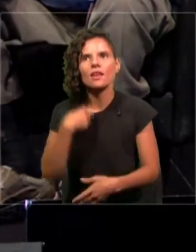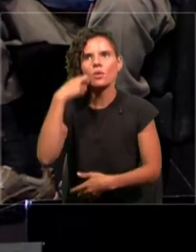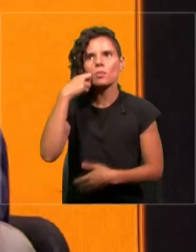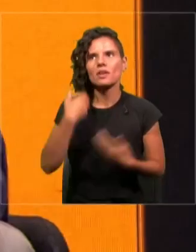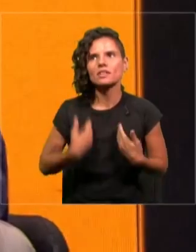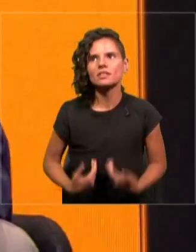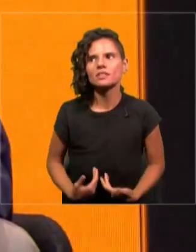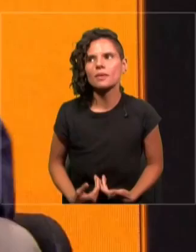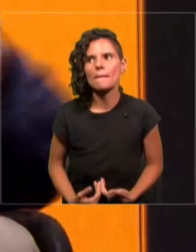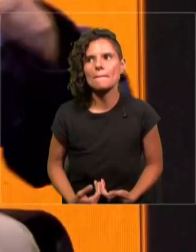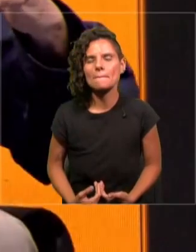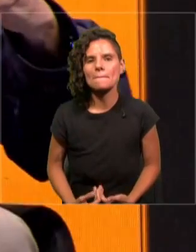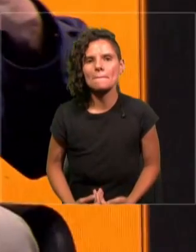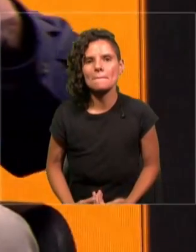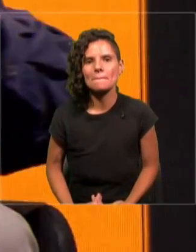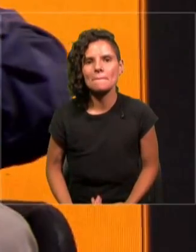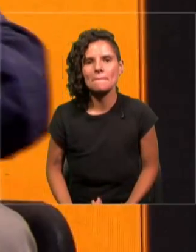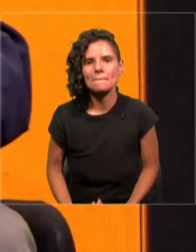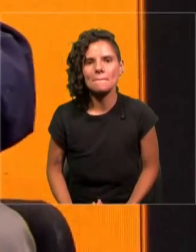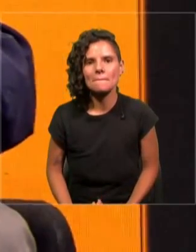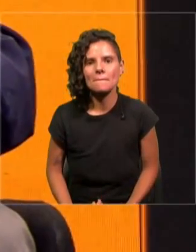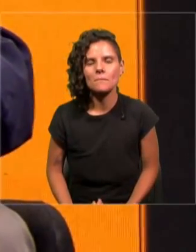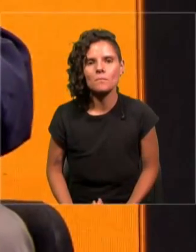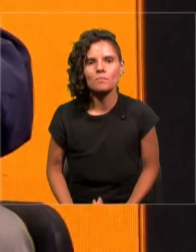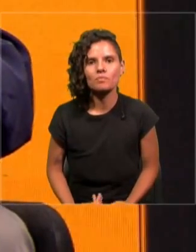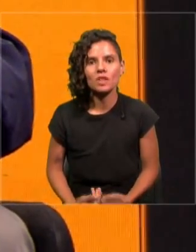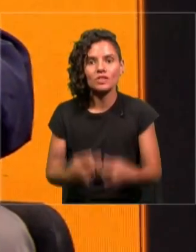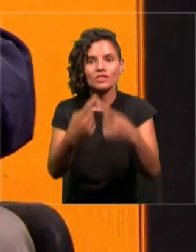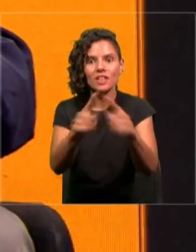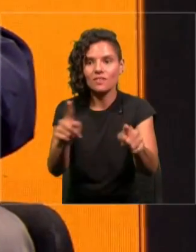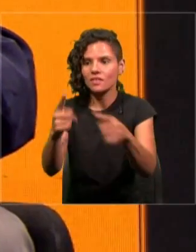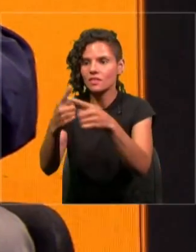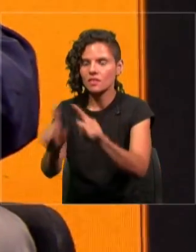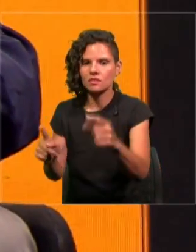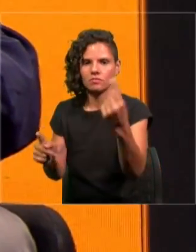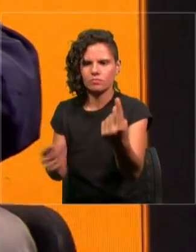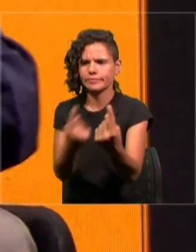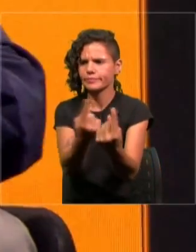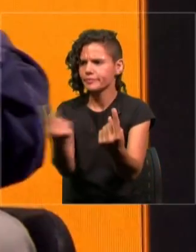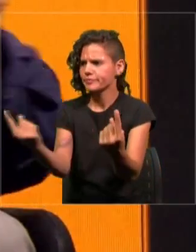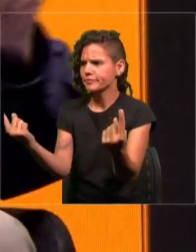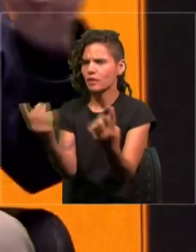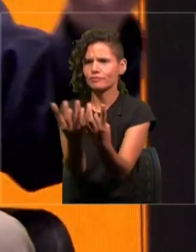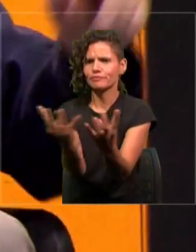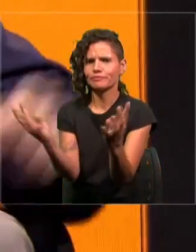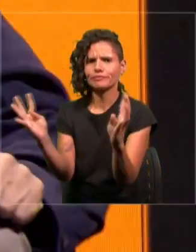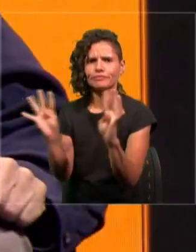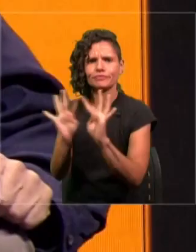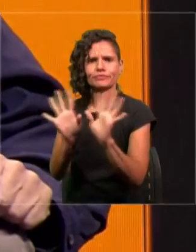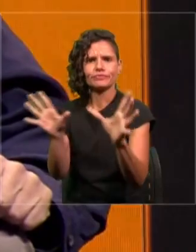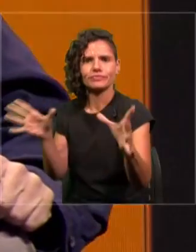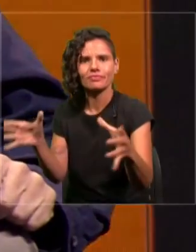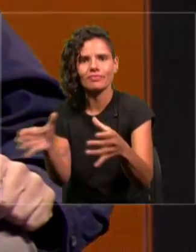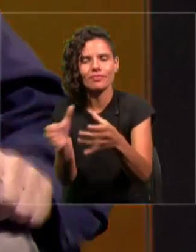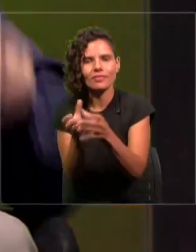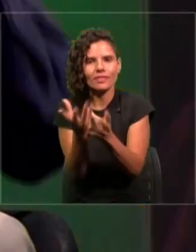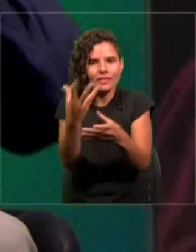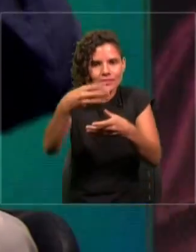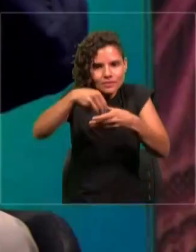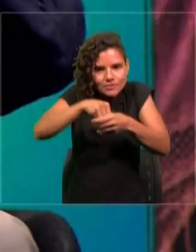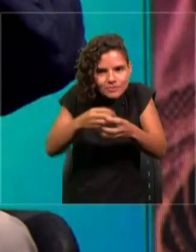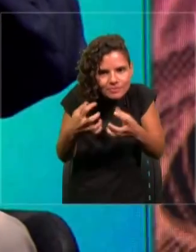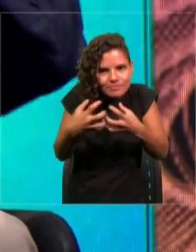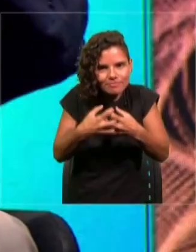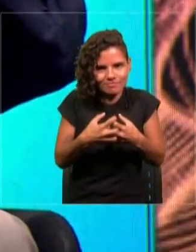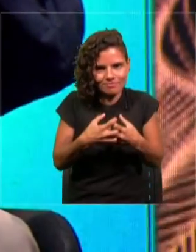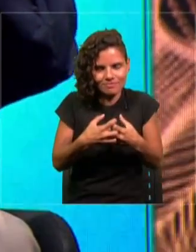humanización, ¿no? Cuando se integra la diversidad. Ese es el arte de la dialéctica.